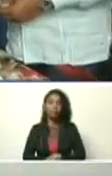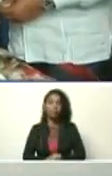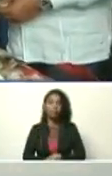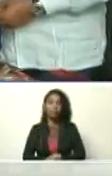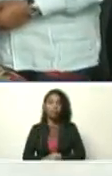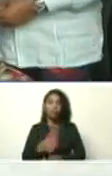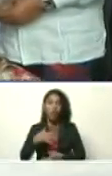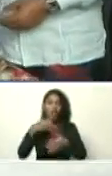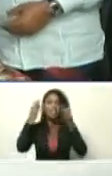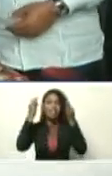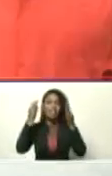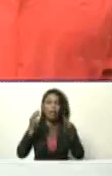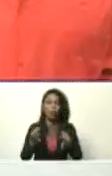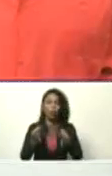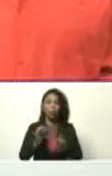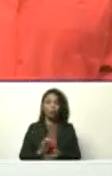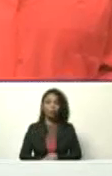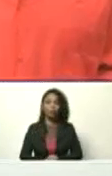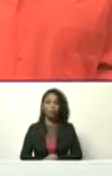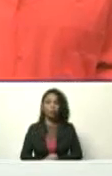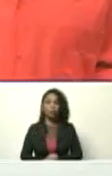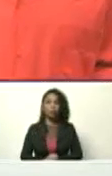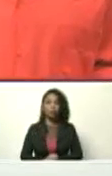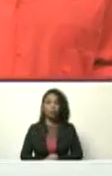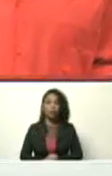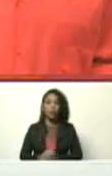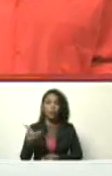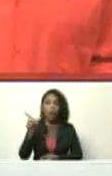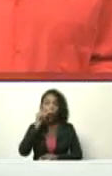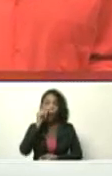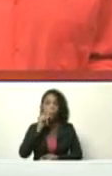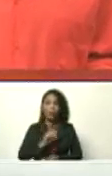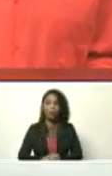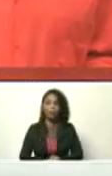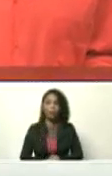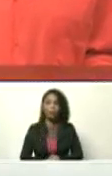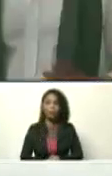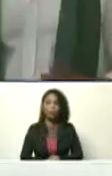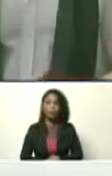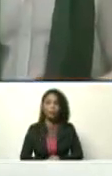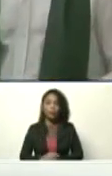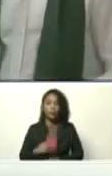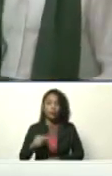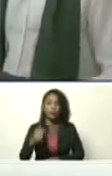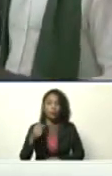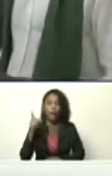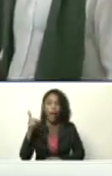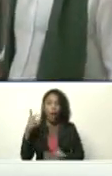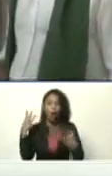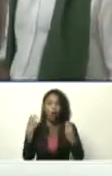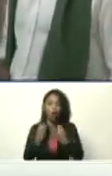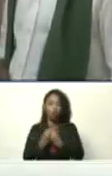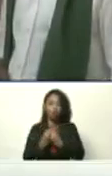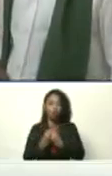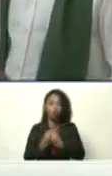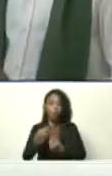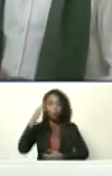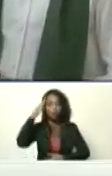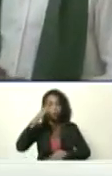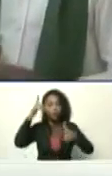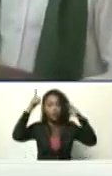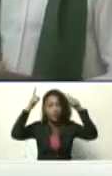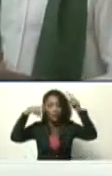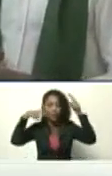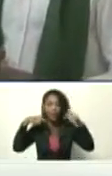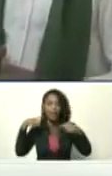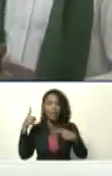estoy seguro en mi fe de cristiano que está al lado de nuestro comandante Hugo Chávez